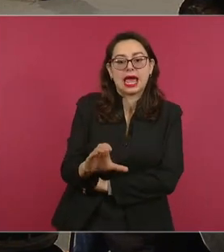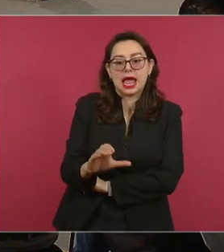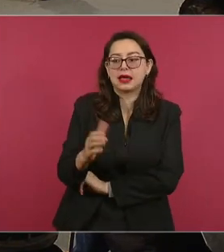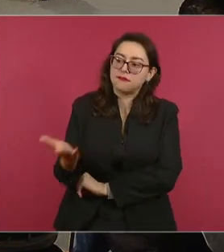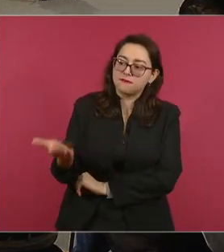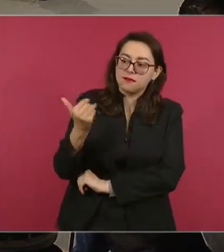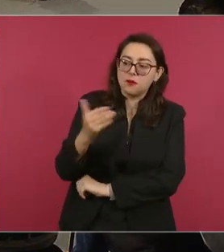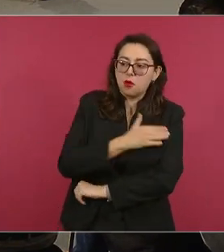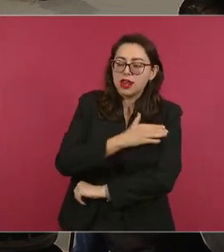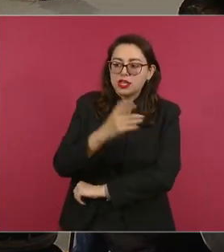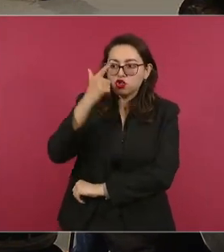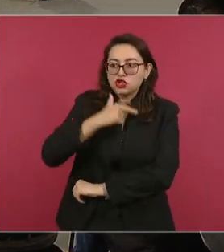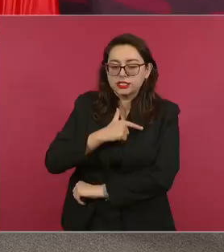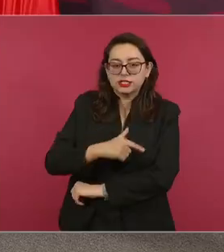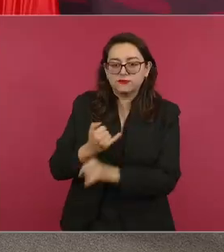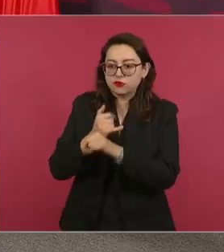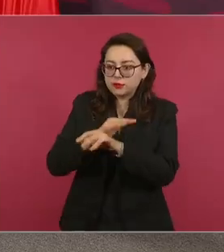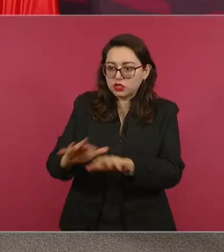información. Isaac, buenas noches.